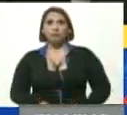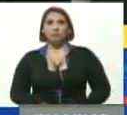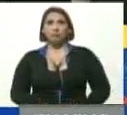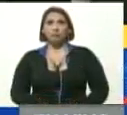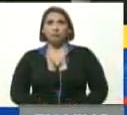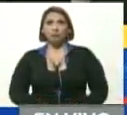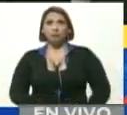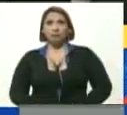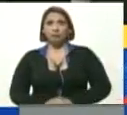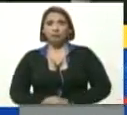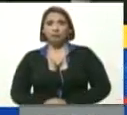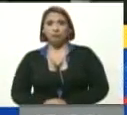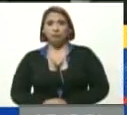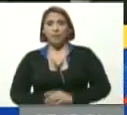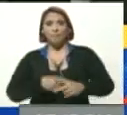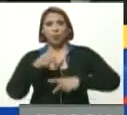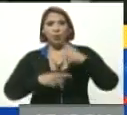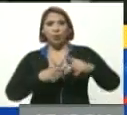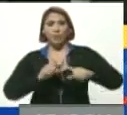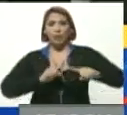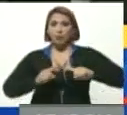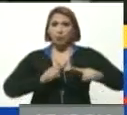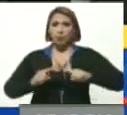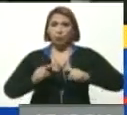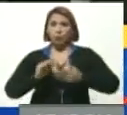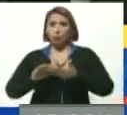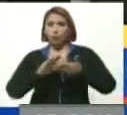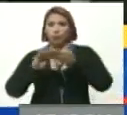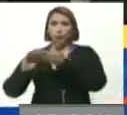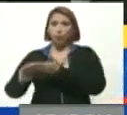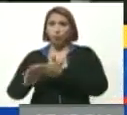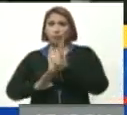Programas para el ASODE. Acción, soluciones y desarrollo.